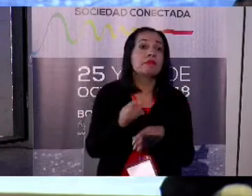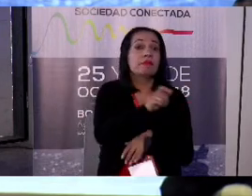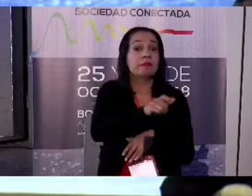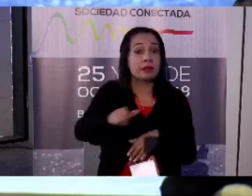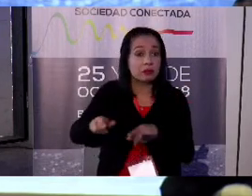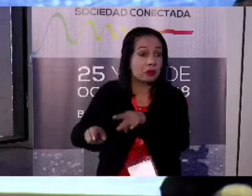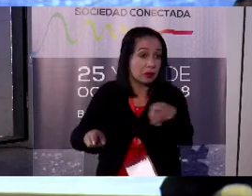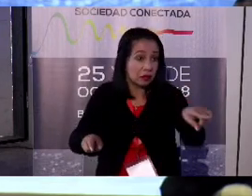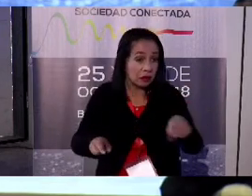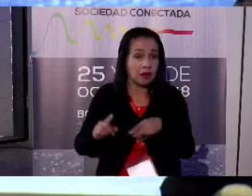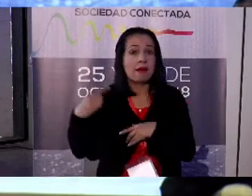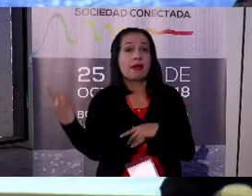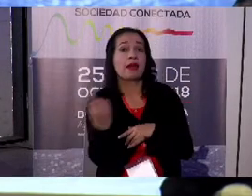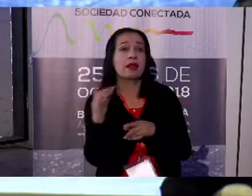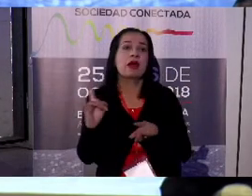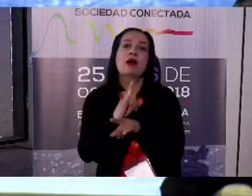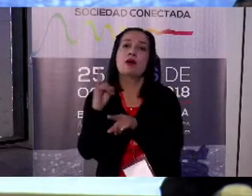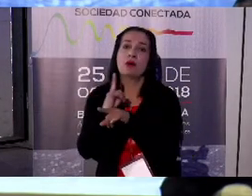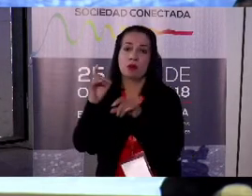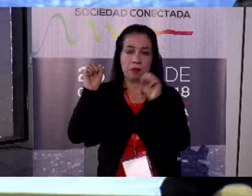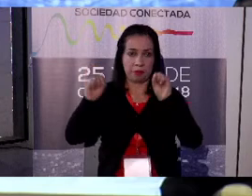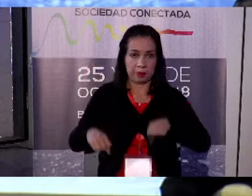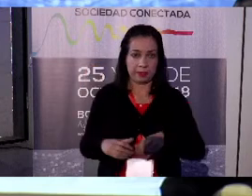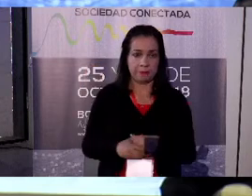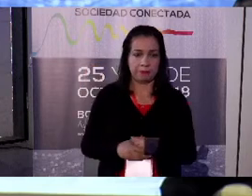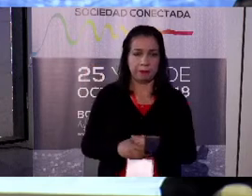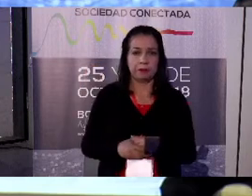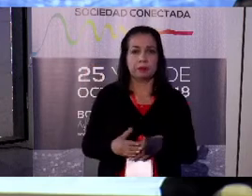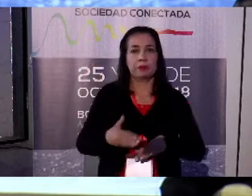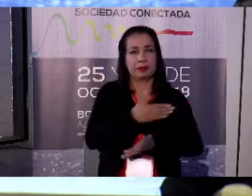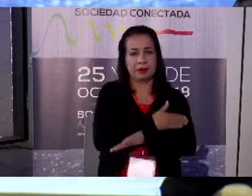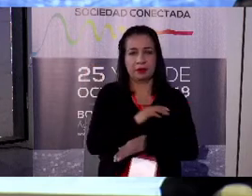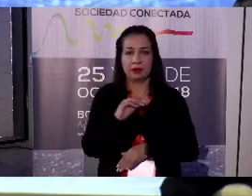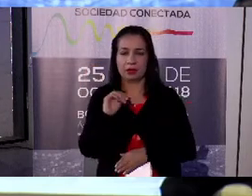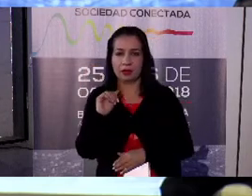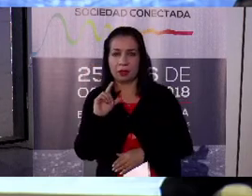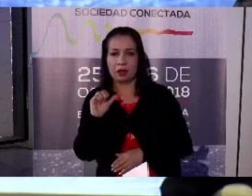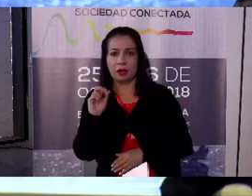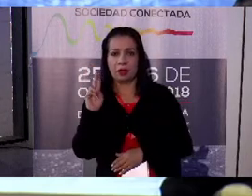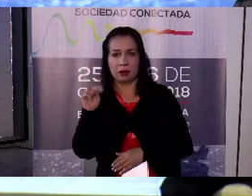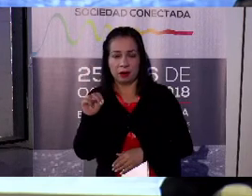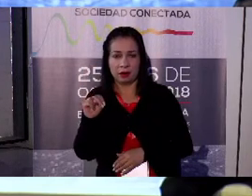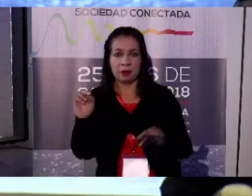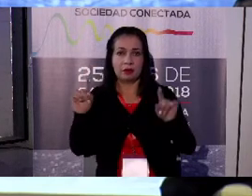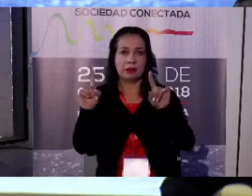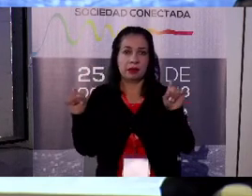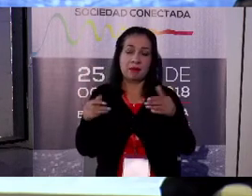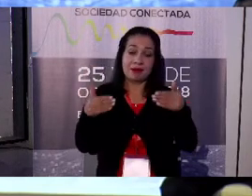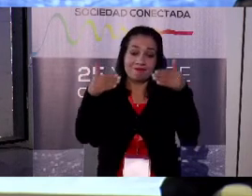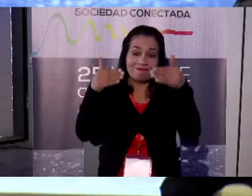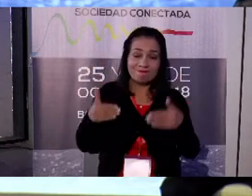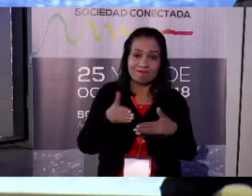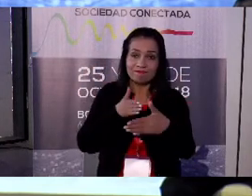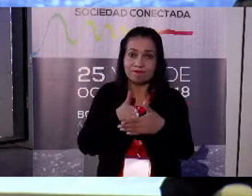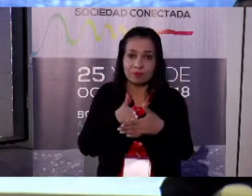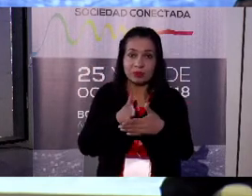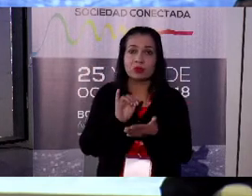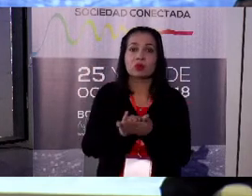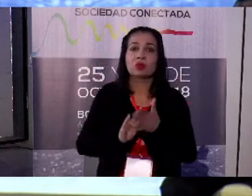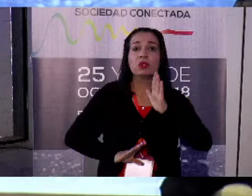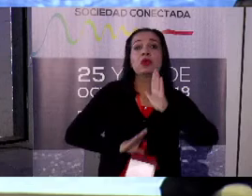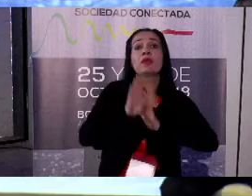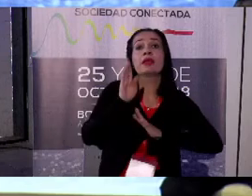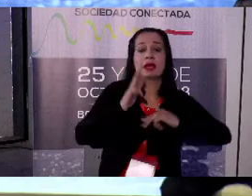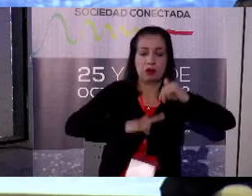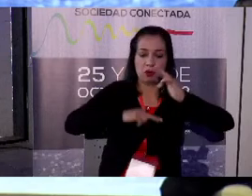general eh señalaba Alan el tema de de de limitaciones de de del desarrollo de